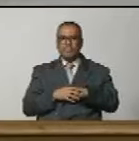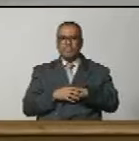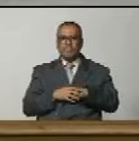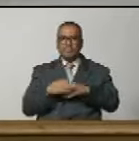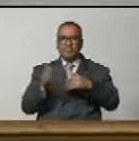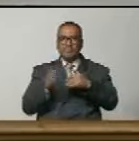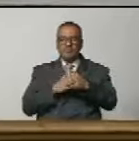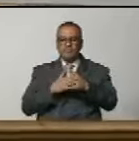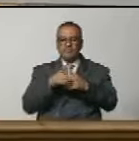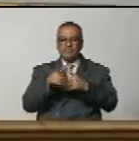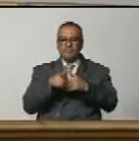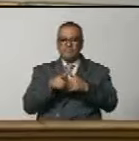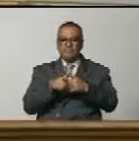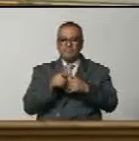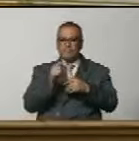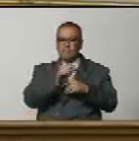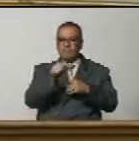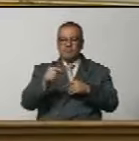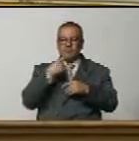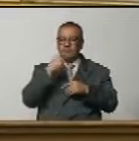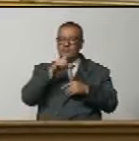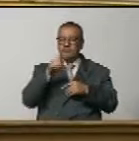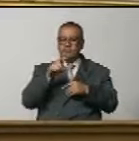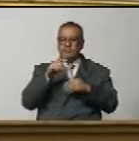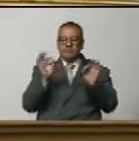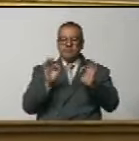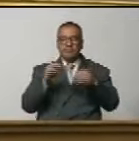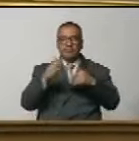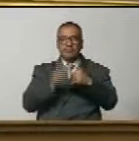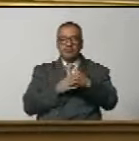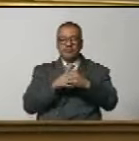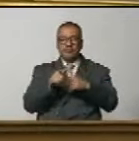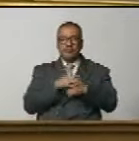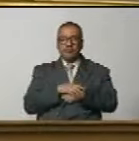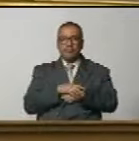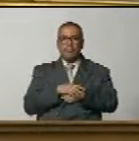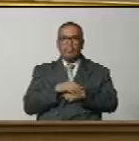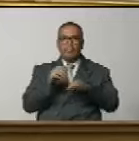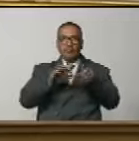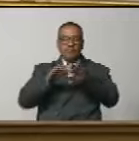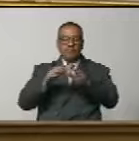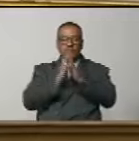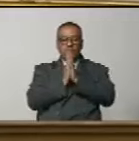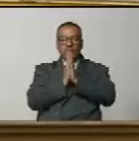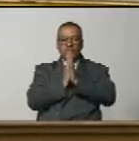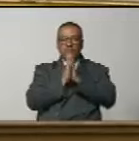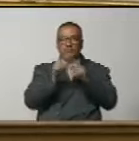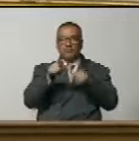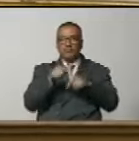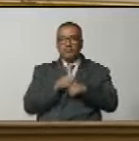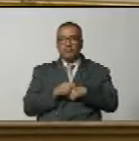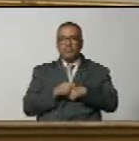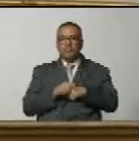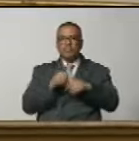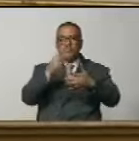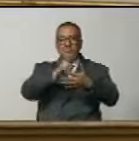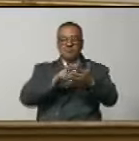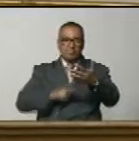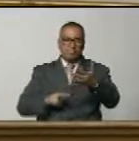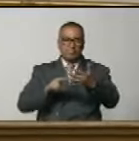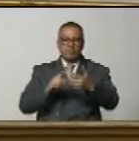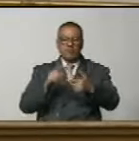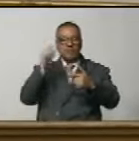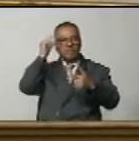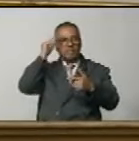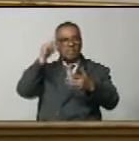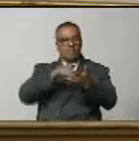Se va a cerrar. Se cierra. Ciudadana secretaria, por favor, sirva de la lectura de la